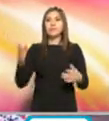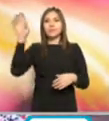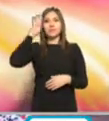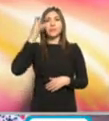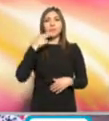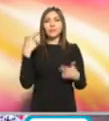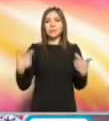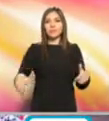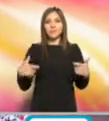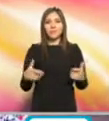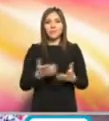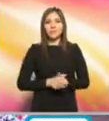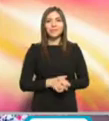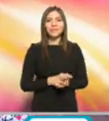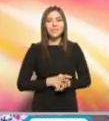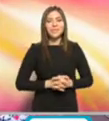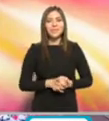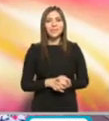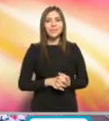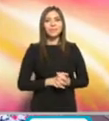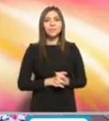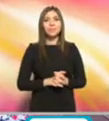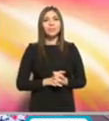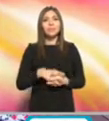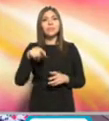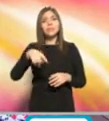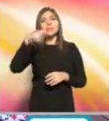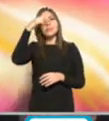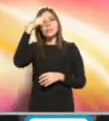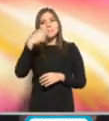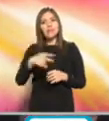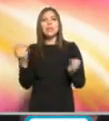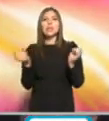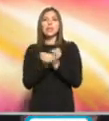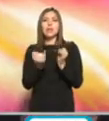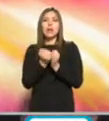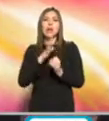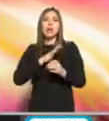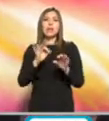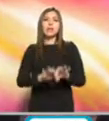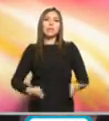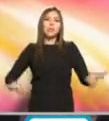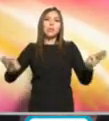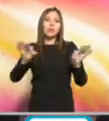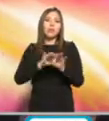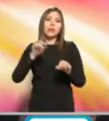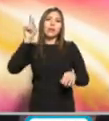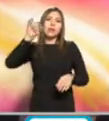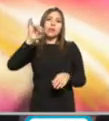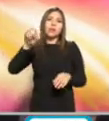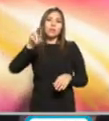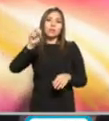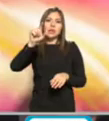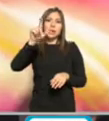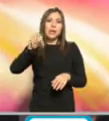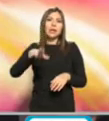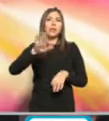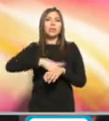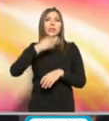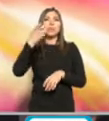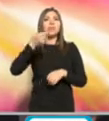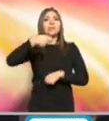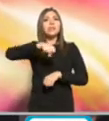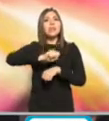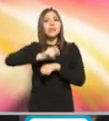claro. Bueno, entonces, México tiene una gran presencia también en Jerusalén, de alguna manera. Pero ¿Cómo no? la Semana Santa